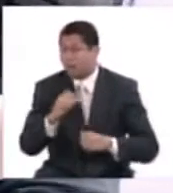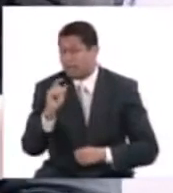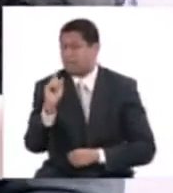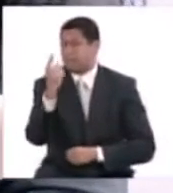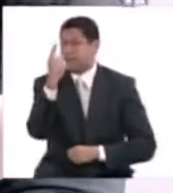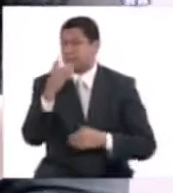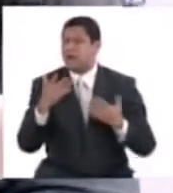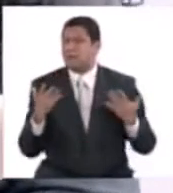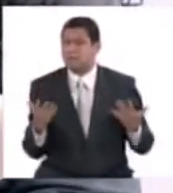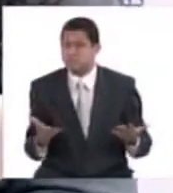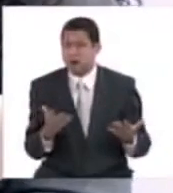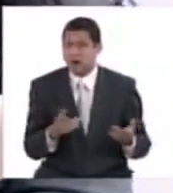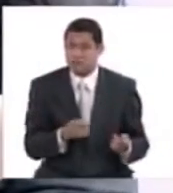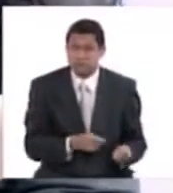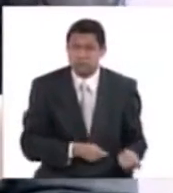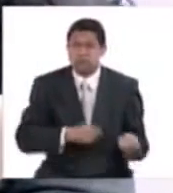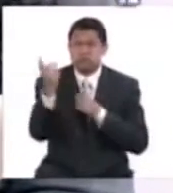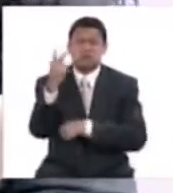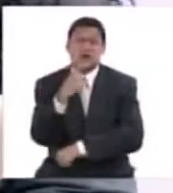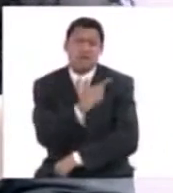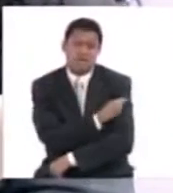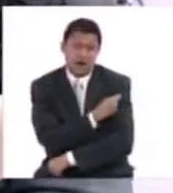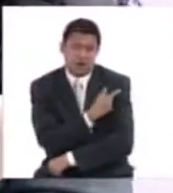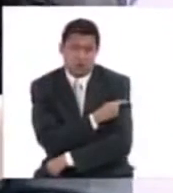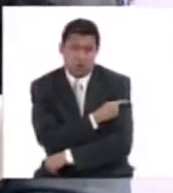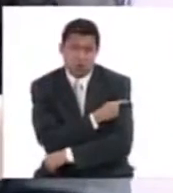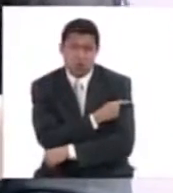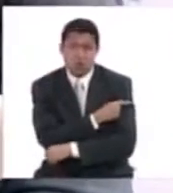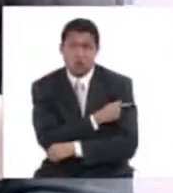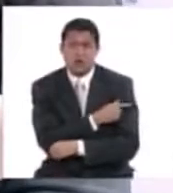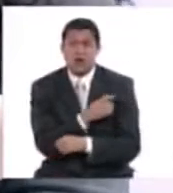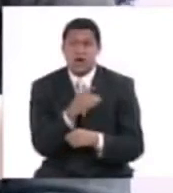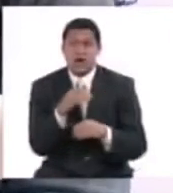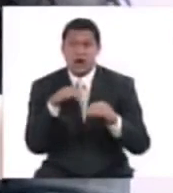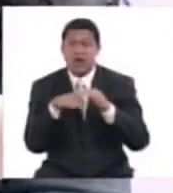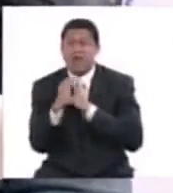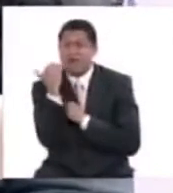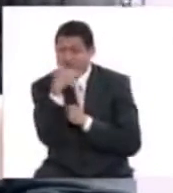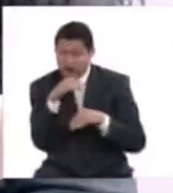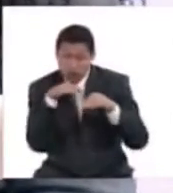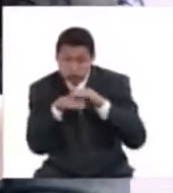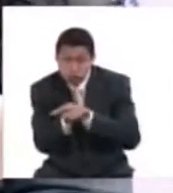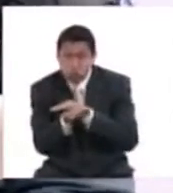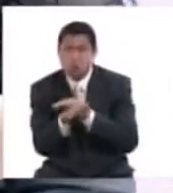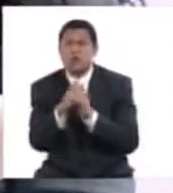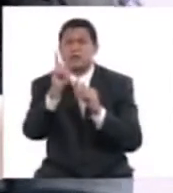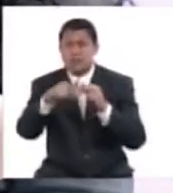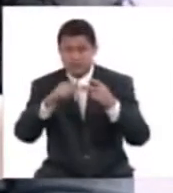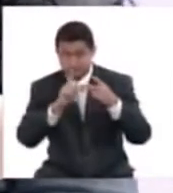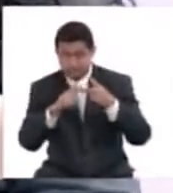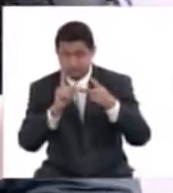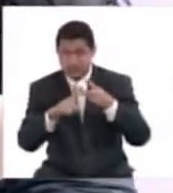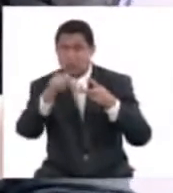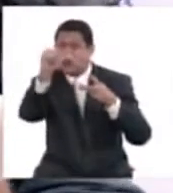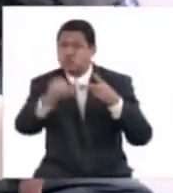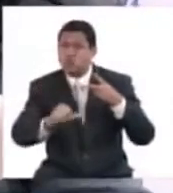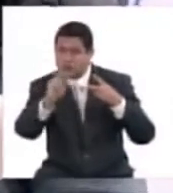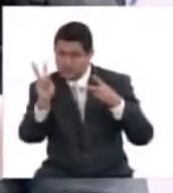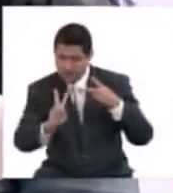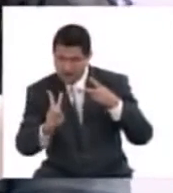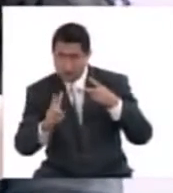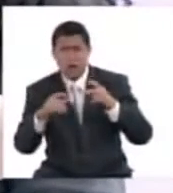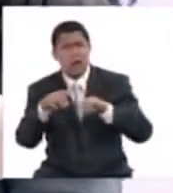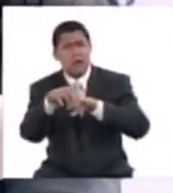principal? El traslado de la vacuna se debe hacer manteniendo lo que es la cadena del frío. Adicionalmente, en el sur del país y en